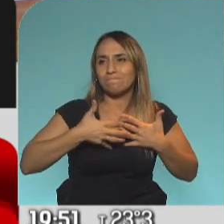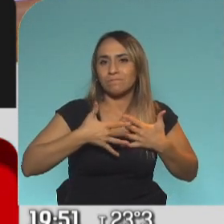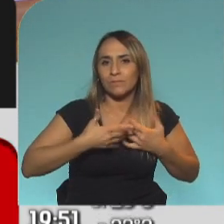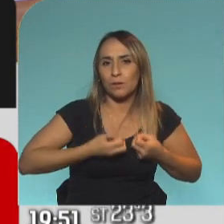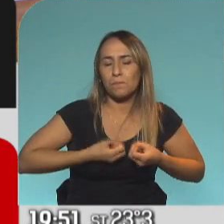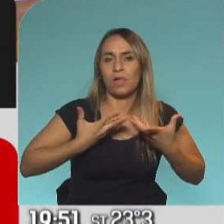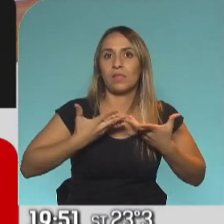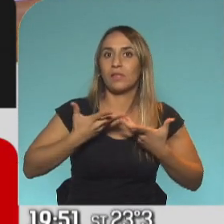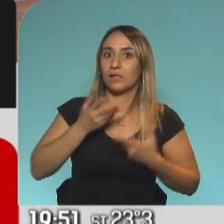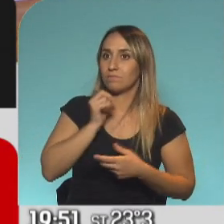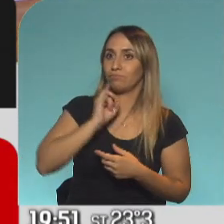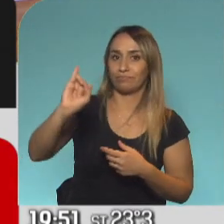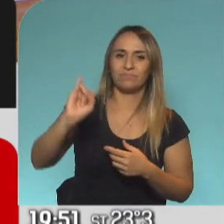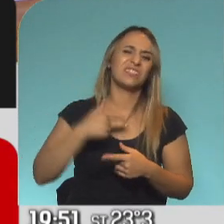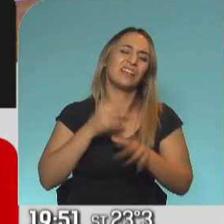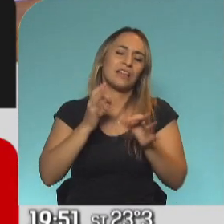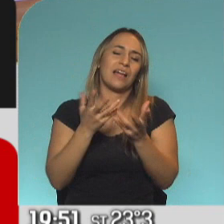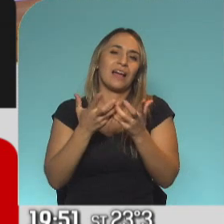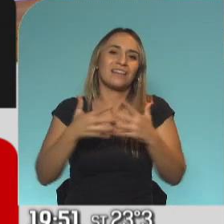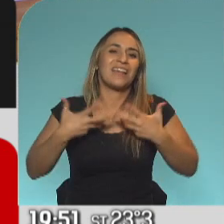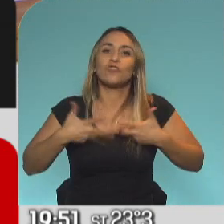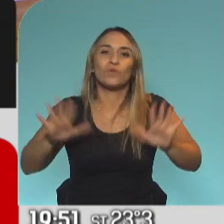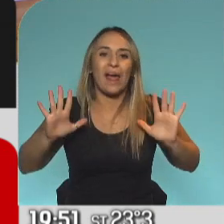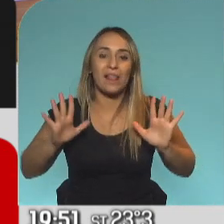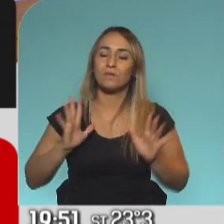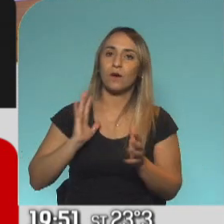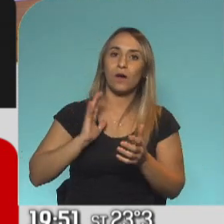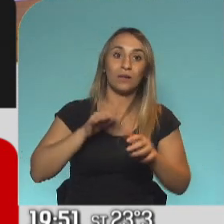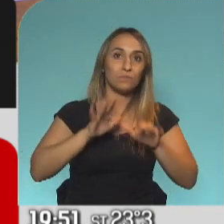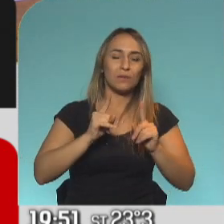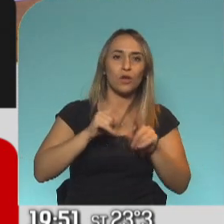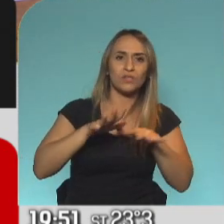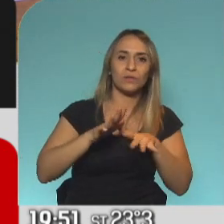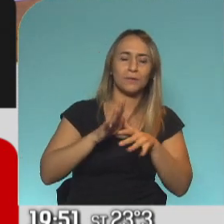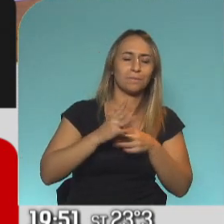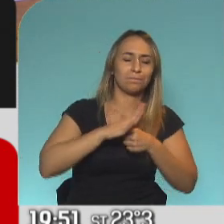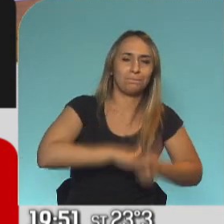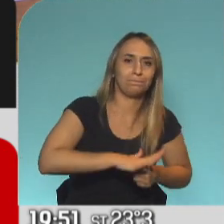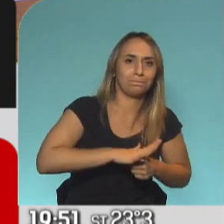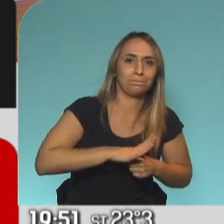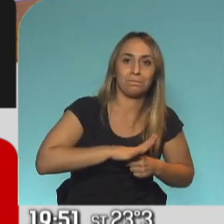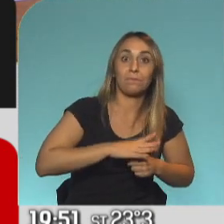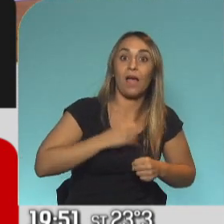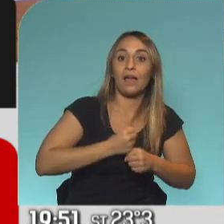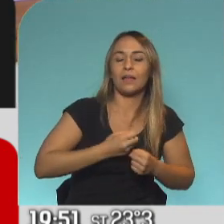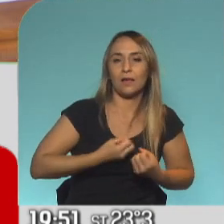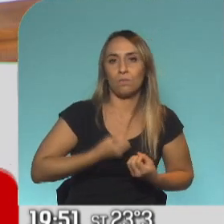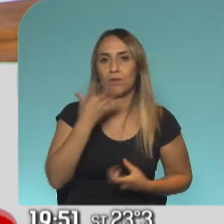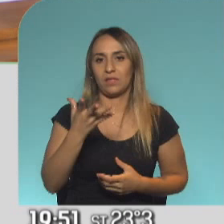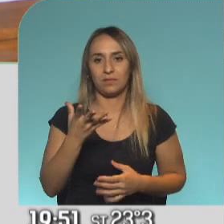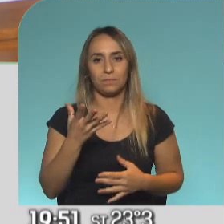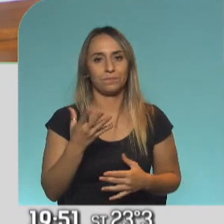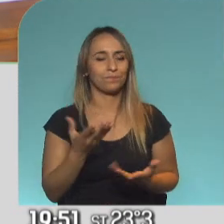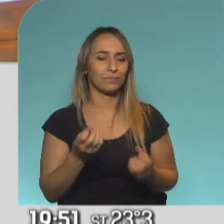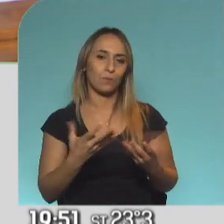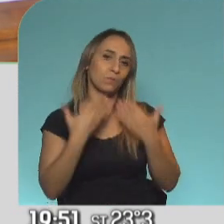uno reprima ese hecho. Maylin, gracias por tu testimonio tan valiente. Gracias a ustedes. Gracias. Te mandamos un